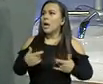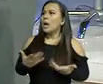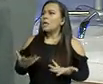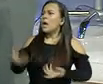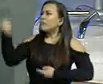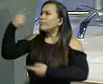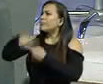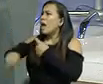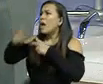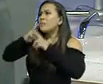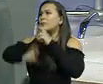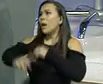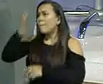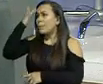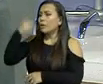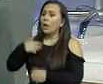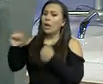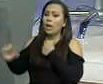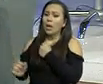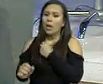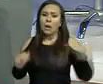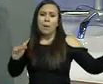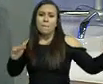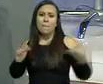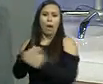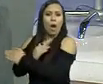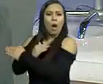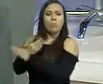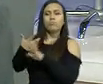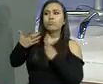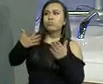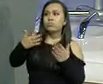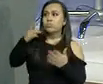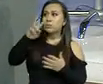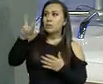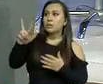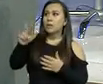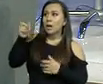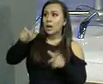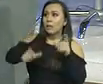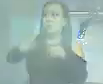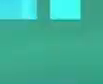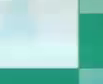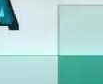se investigue el caso el hecho fue captado por cámaras de seguridad del sector